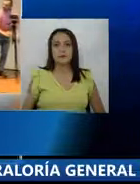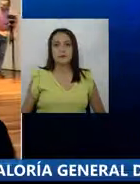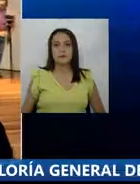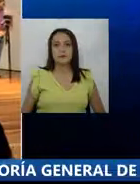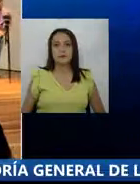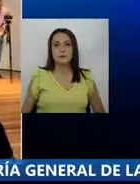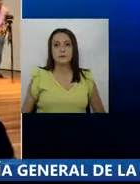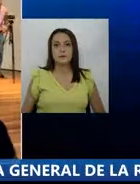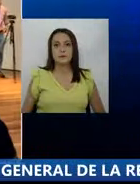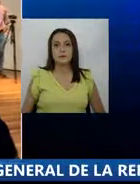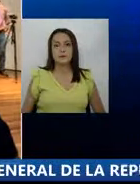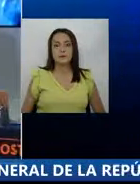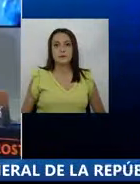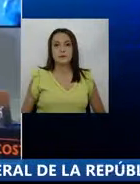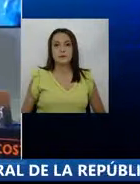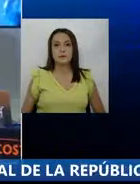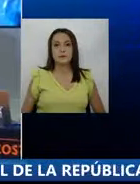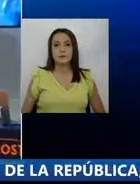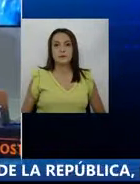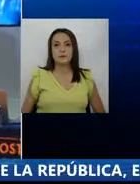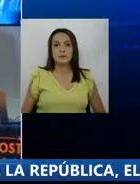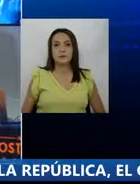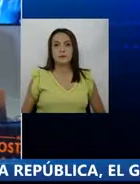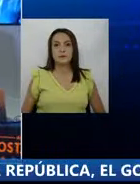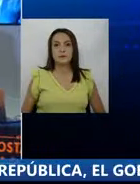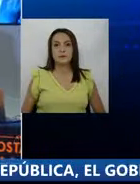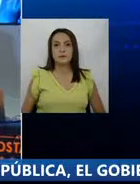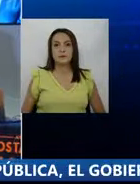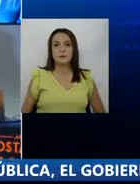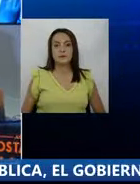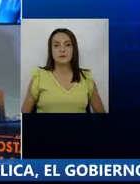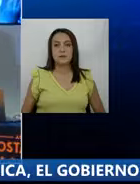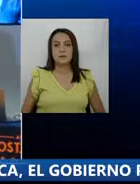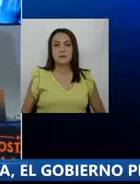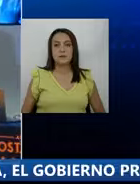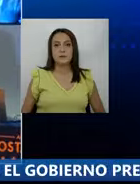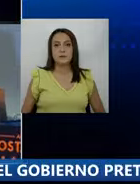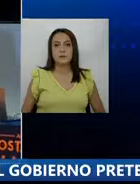la doctora dice que...